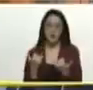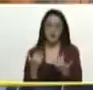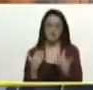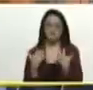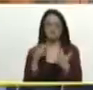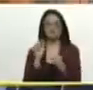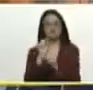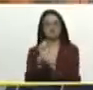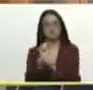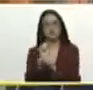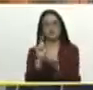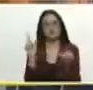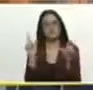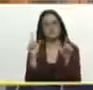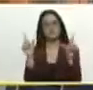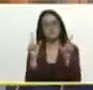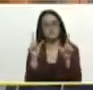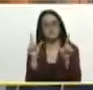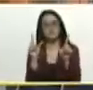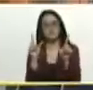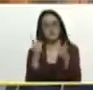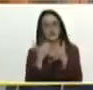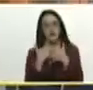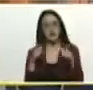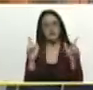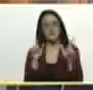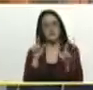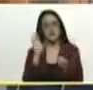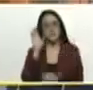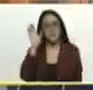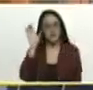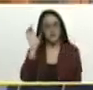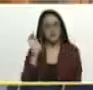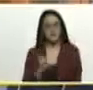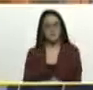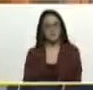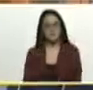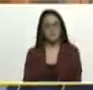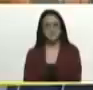prensa libre de este país y de tu país.